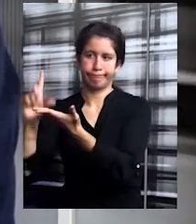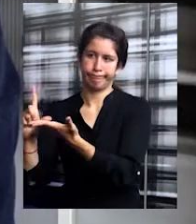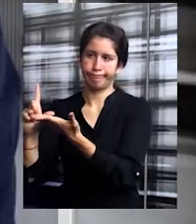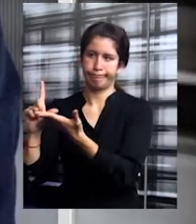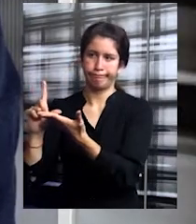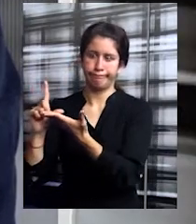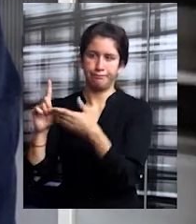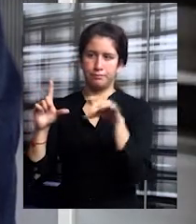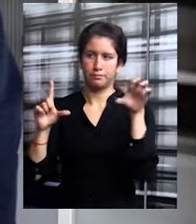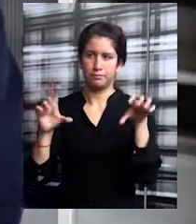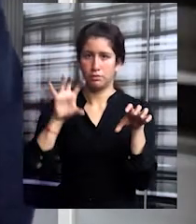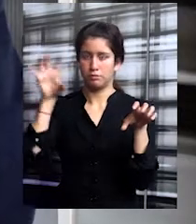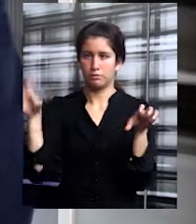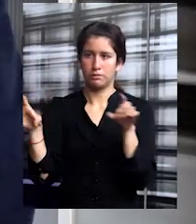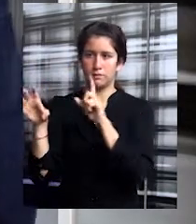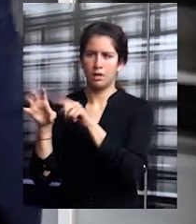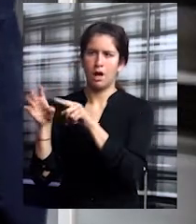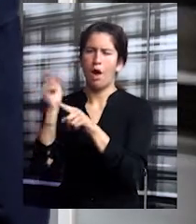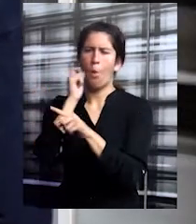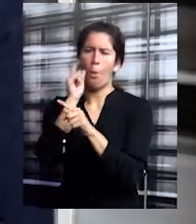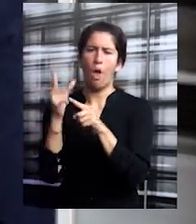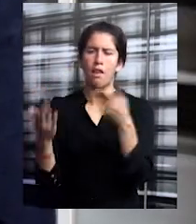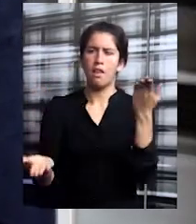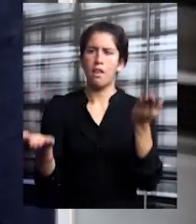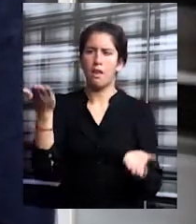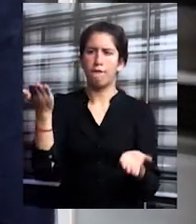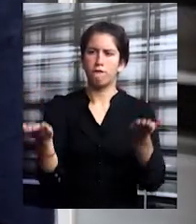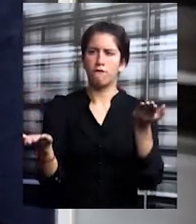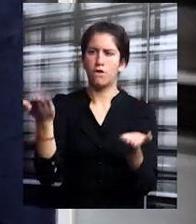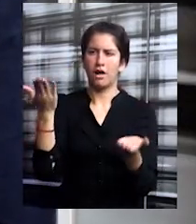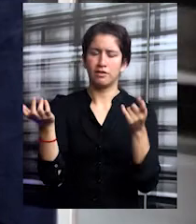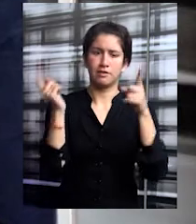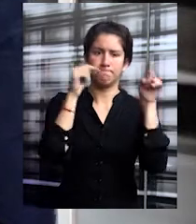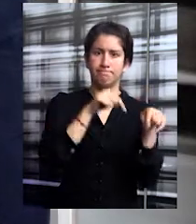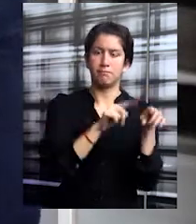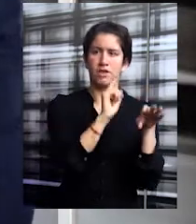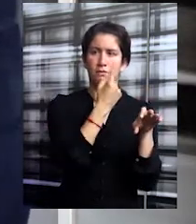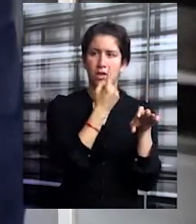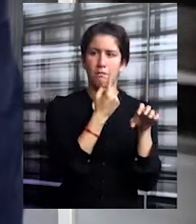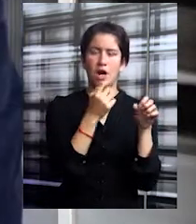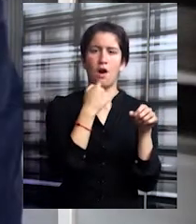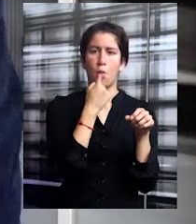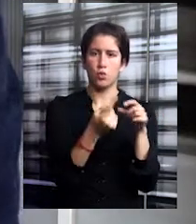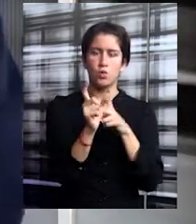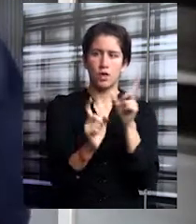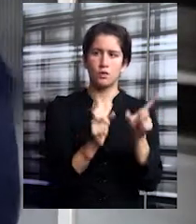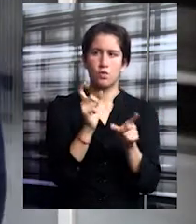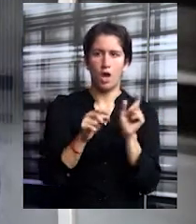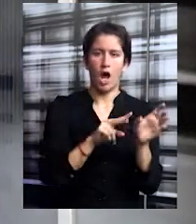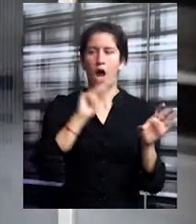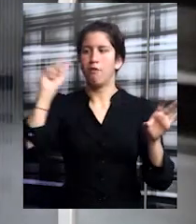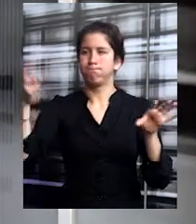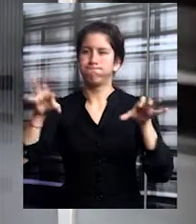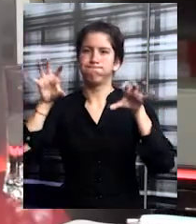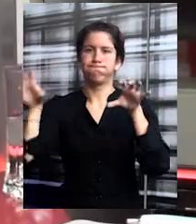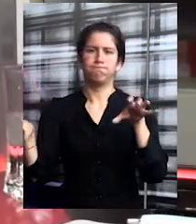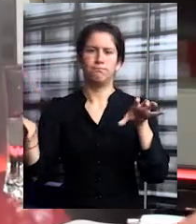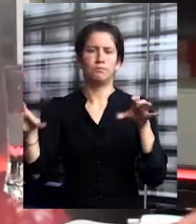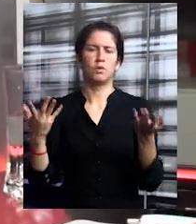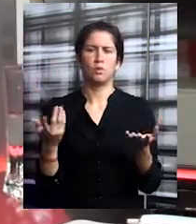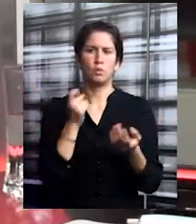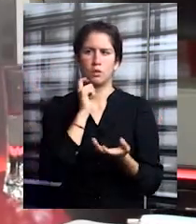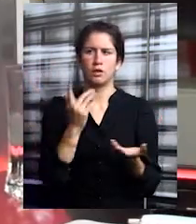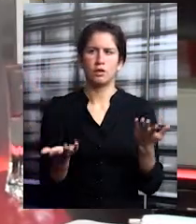lugar, ¿cuál es la diferencia de esa primera consulta ciudadana a esta segunda? O sea,